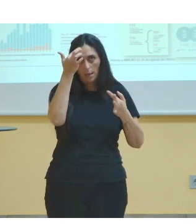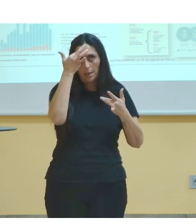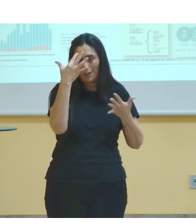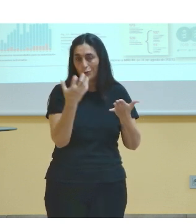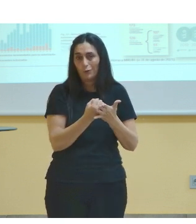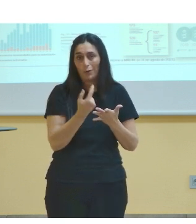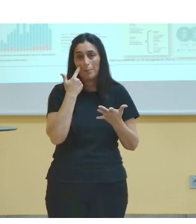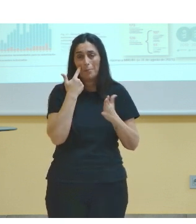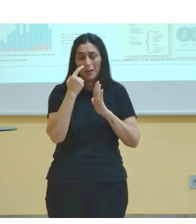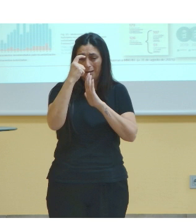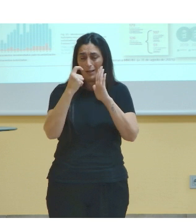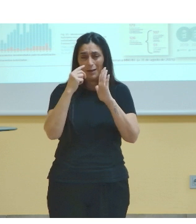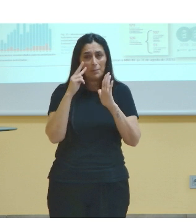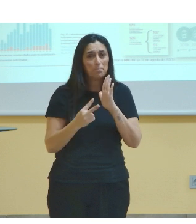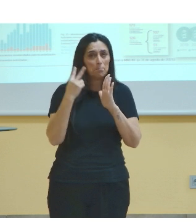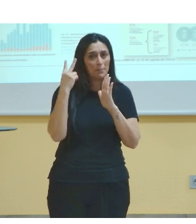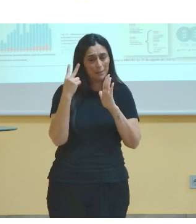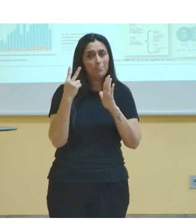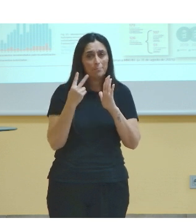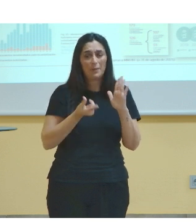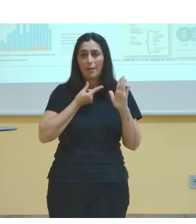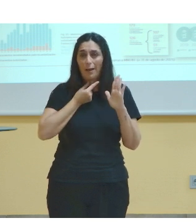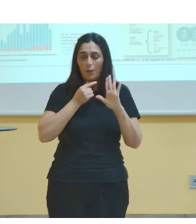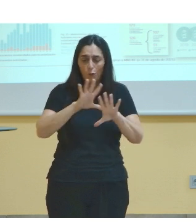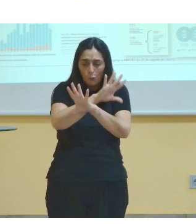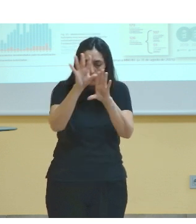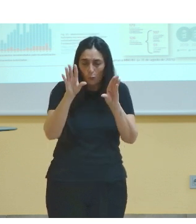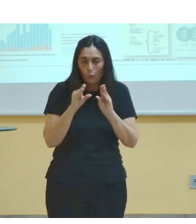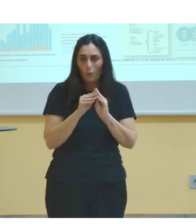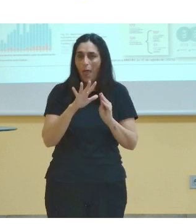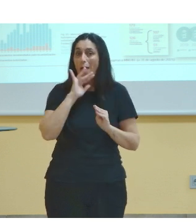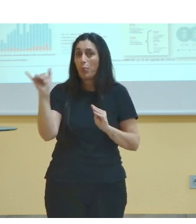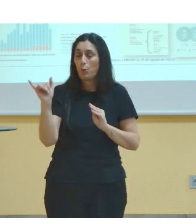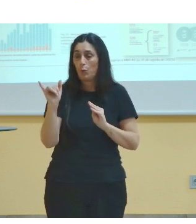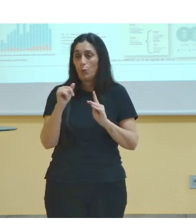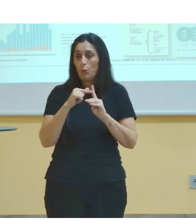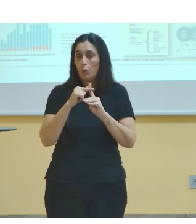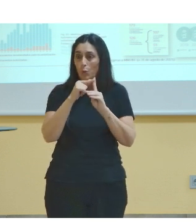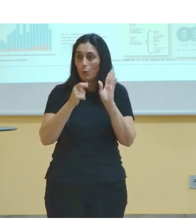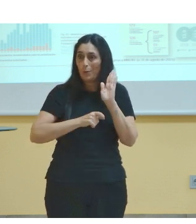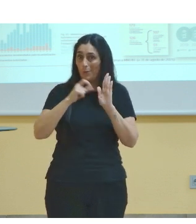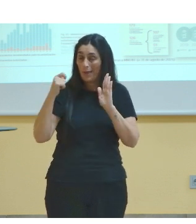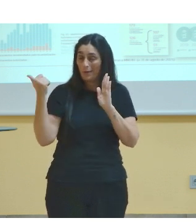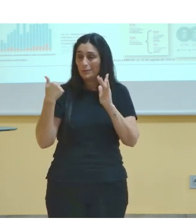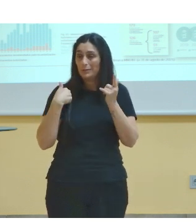veis, por ejemplo, el gráfico, es curioso porque de todo el conjunto, las barras azules son las